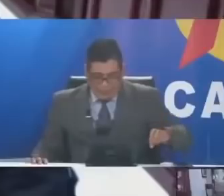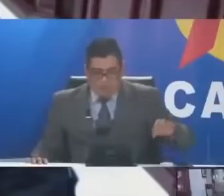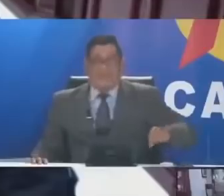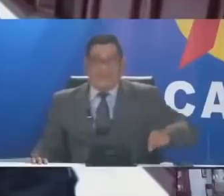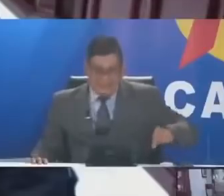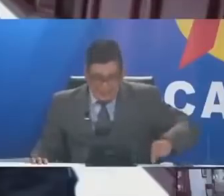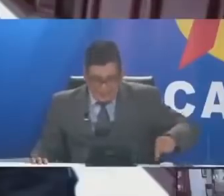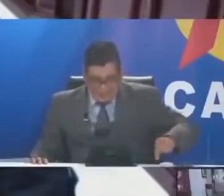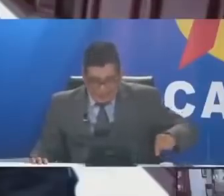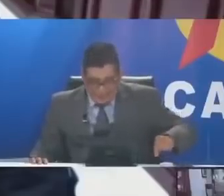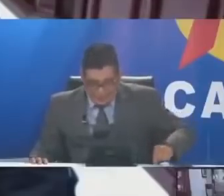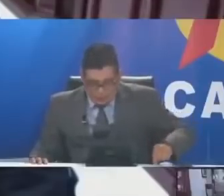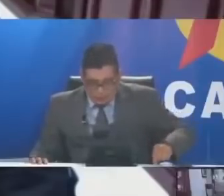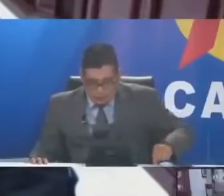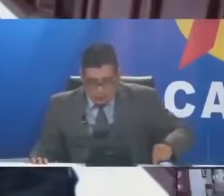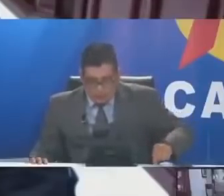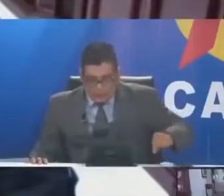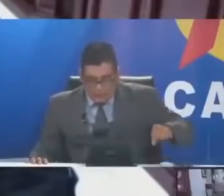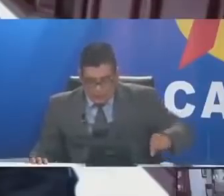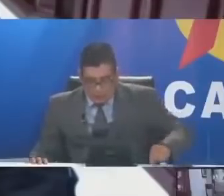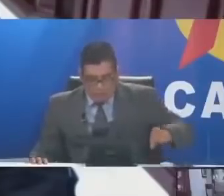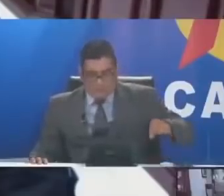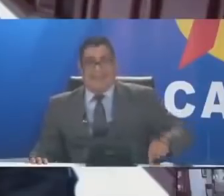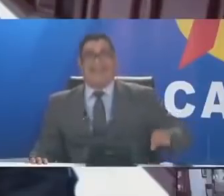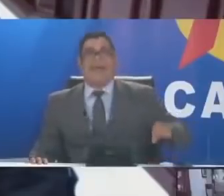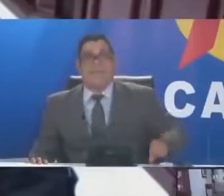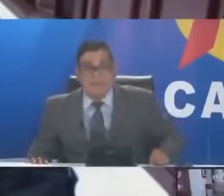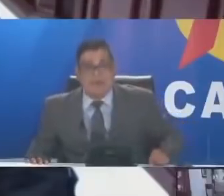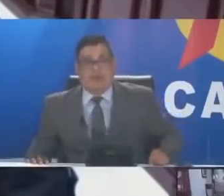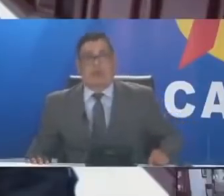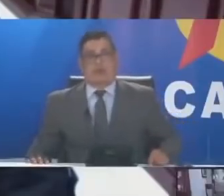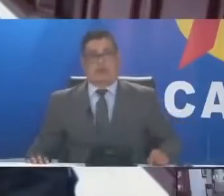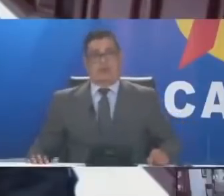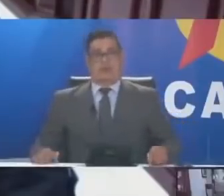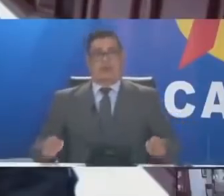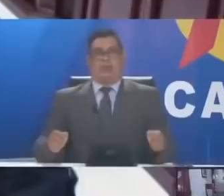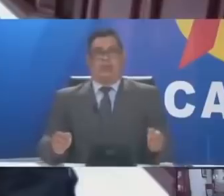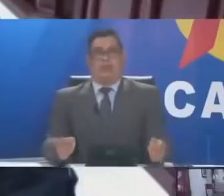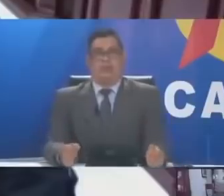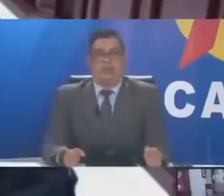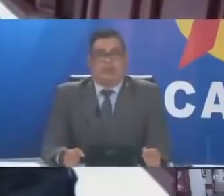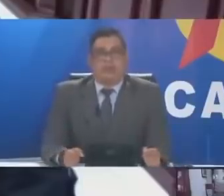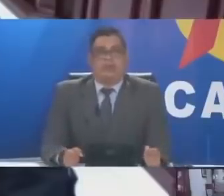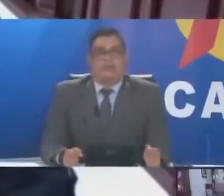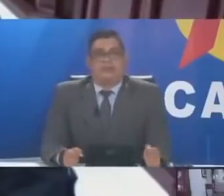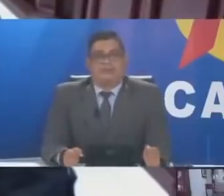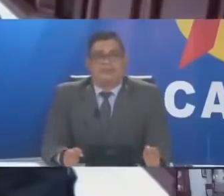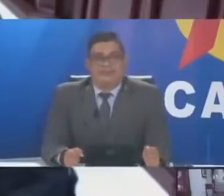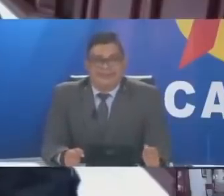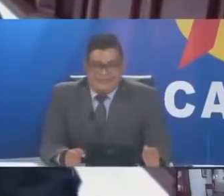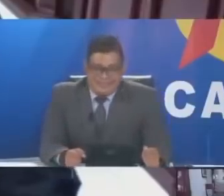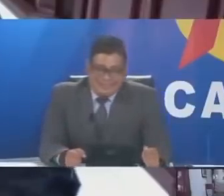no se trata de aceptar a cristo sino que cristo me acepte a mi pastor si